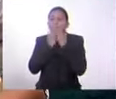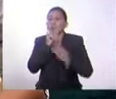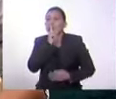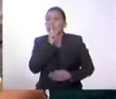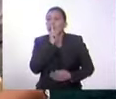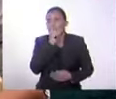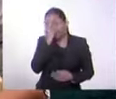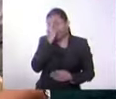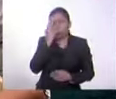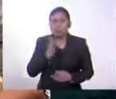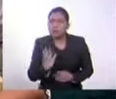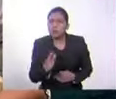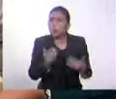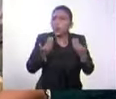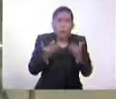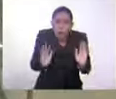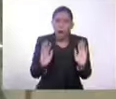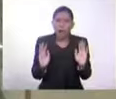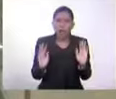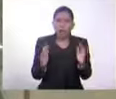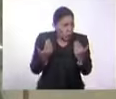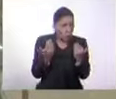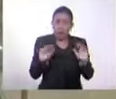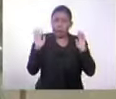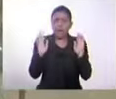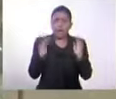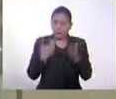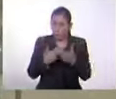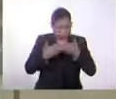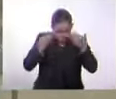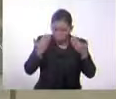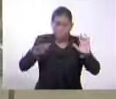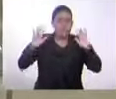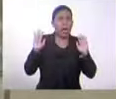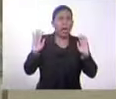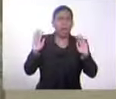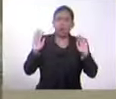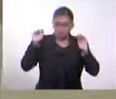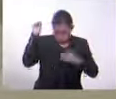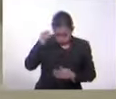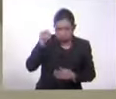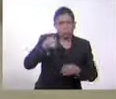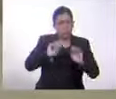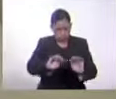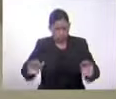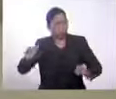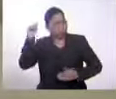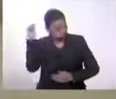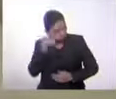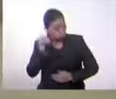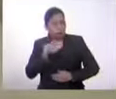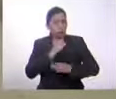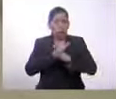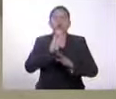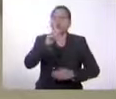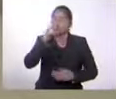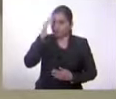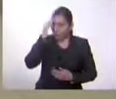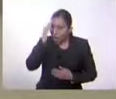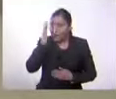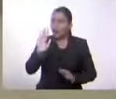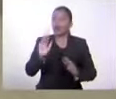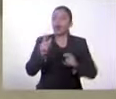Por supuesto, la sexualidad tiene que trabajarse desde las edades muy tempranas, con su debida adecuada,